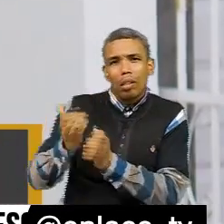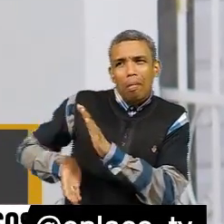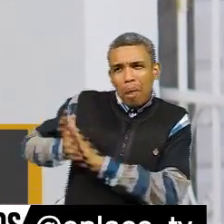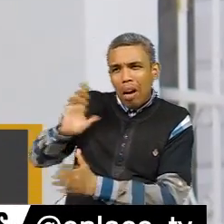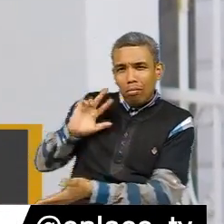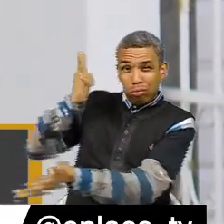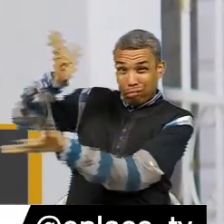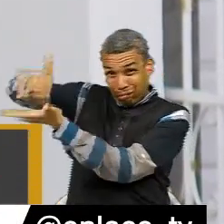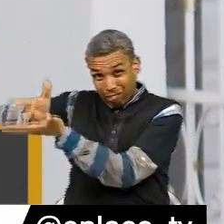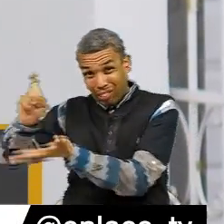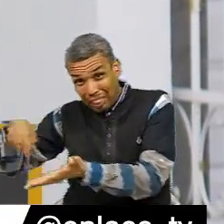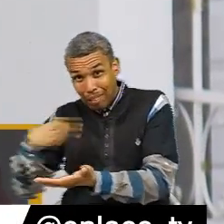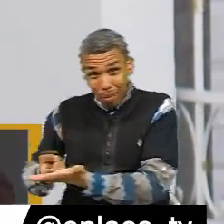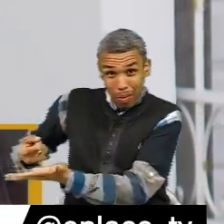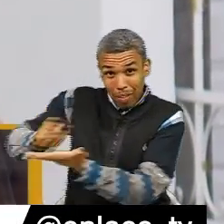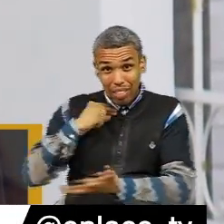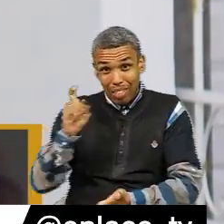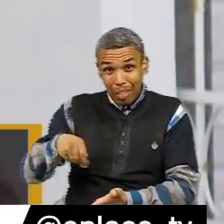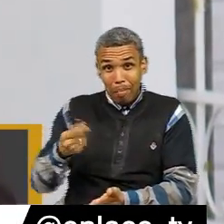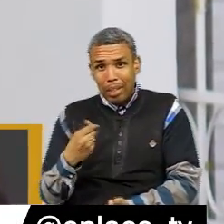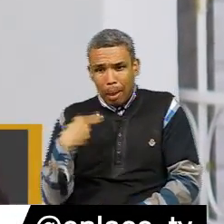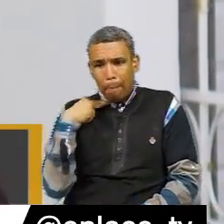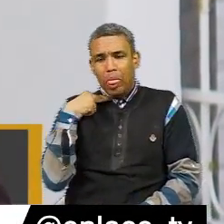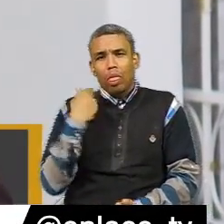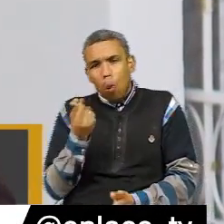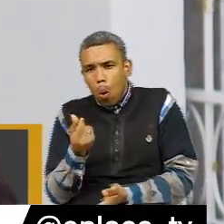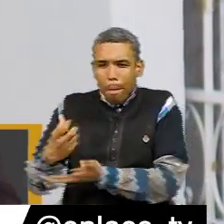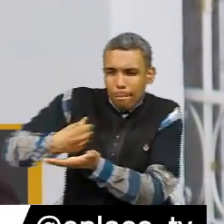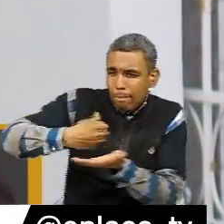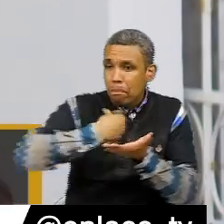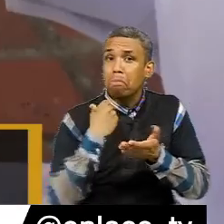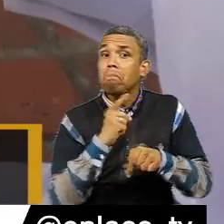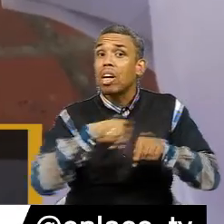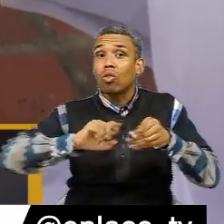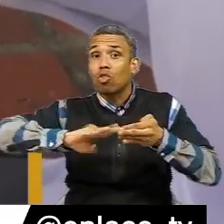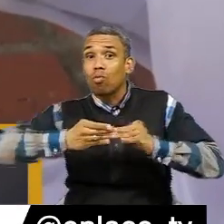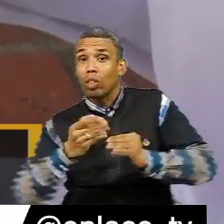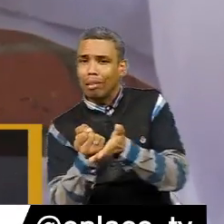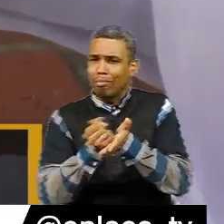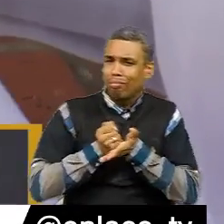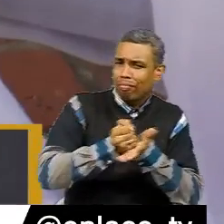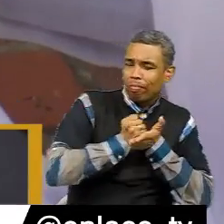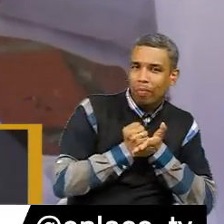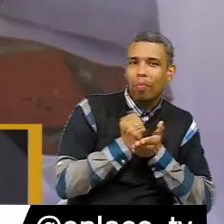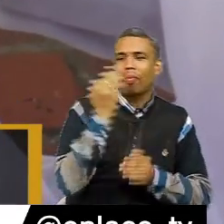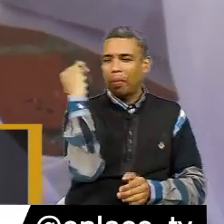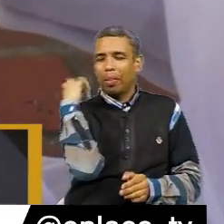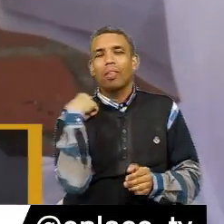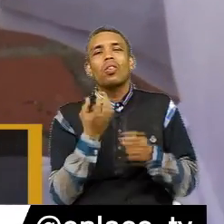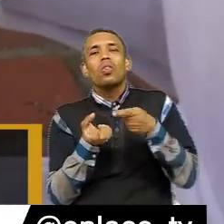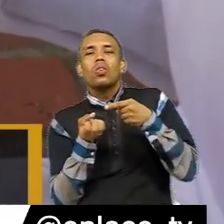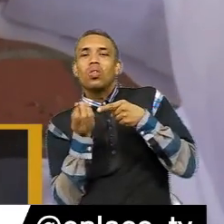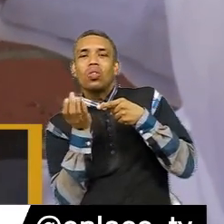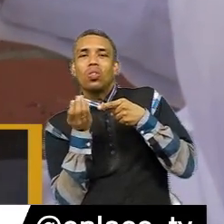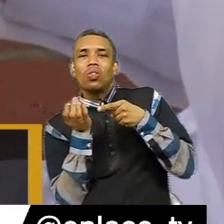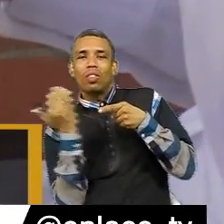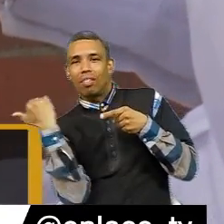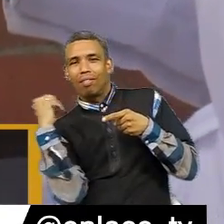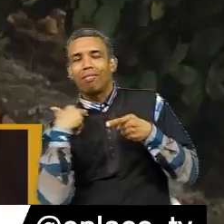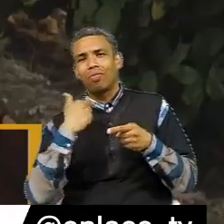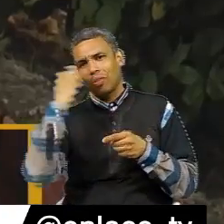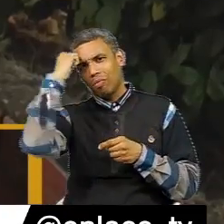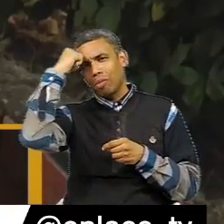Yo tenía esos escritos ahí, que había venido alguna vez a la escuela normal donde me encontraba trabajando, un escritor ecuatoriano a motivarnos, los docentes, y